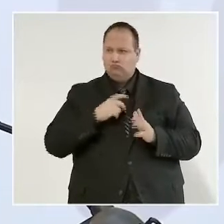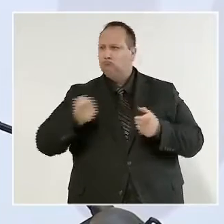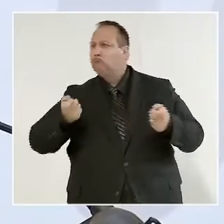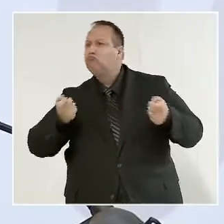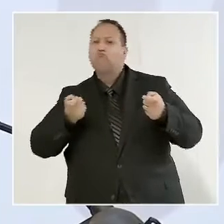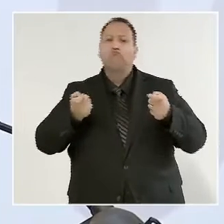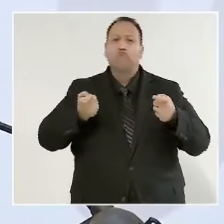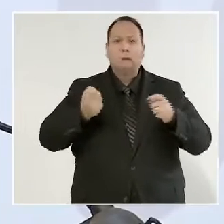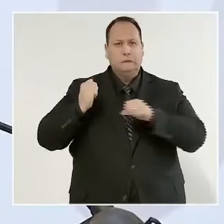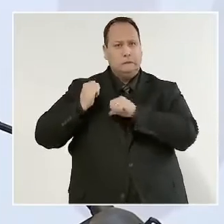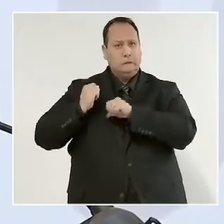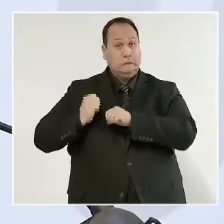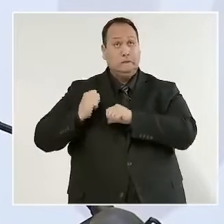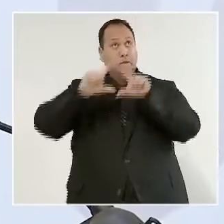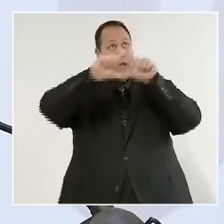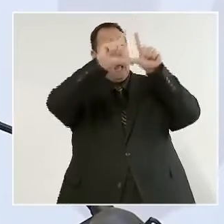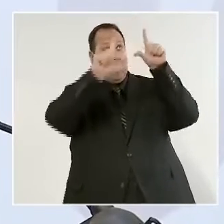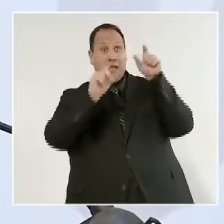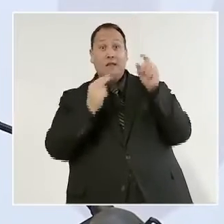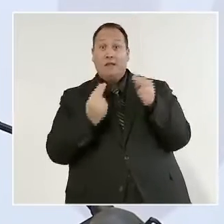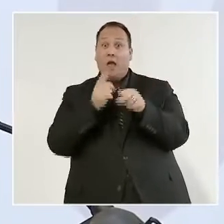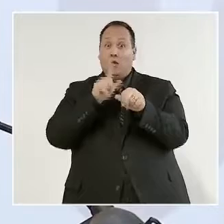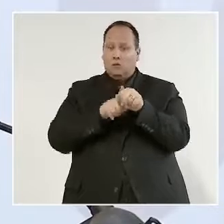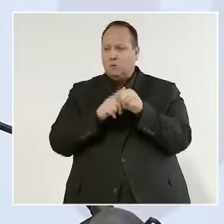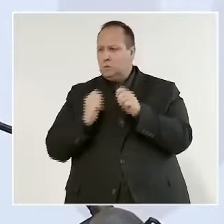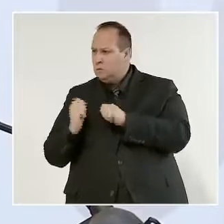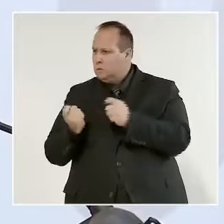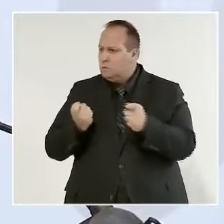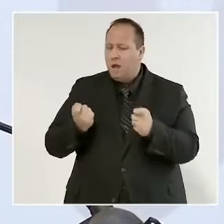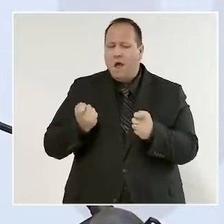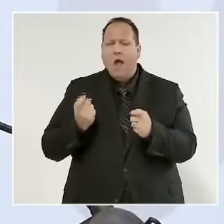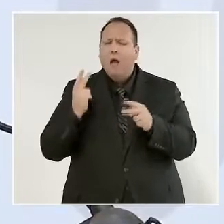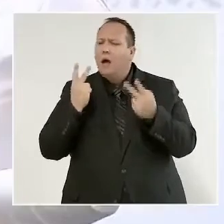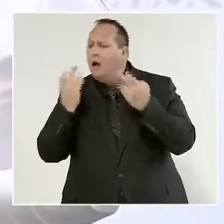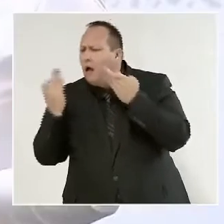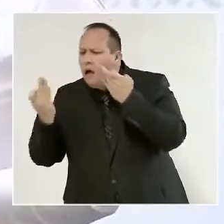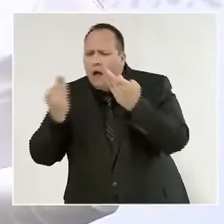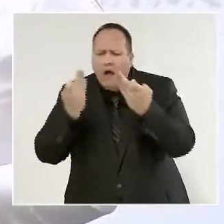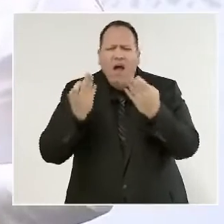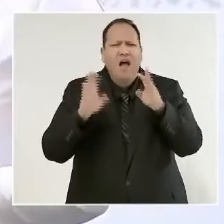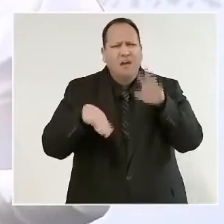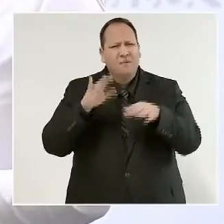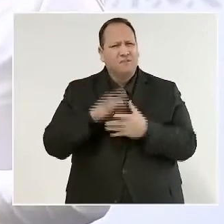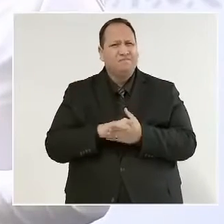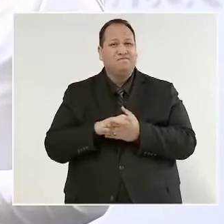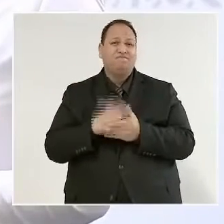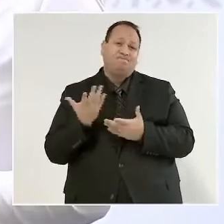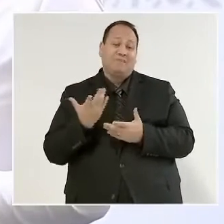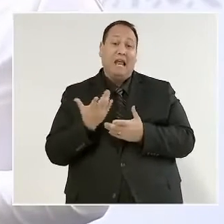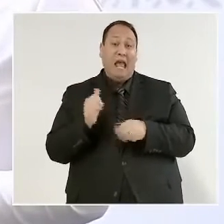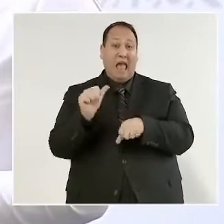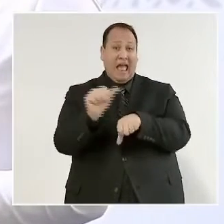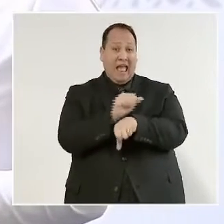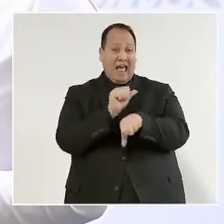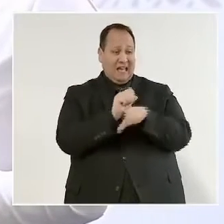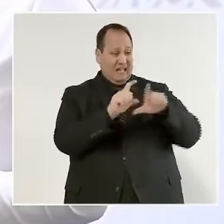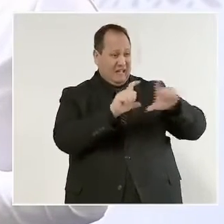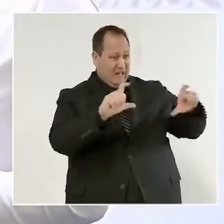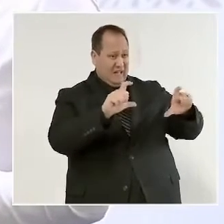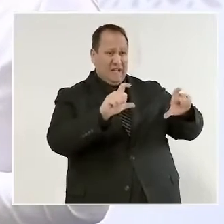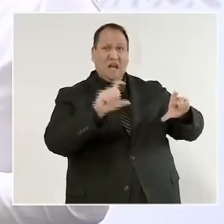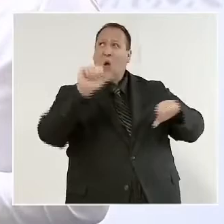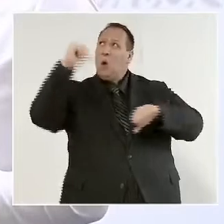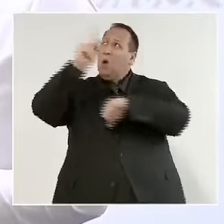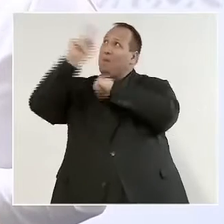de la Estrategia de Seguridad Nacional, vemos que muchas veces estos autos sin matrícula y de